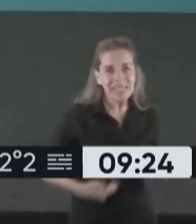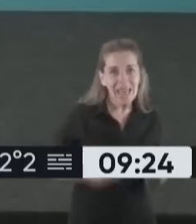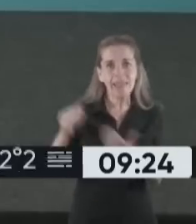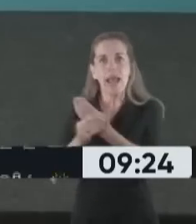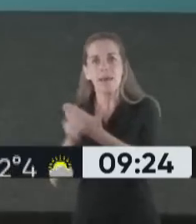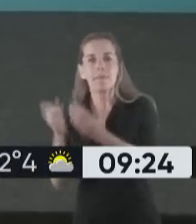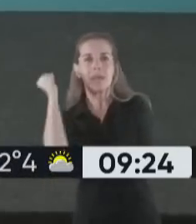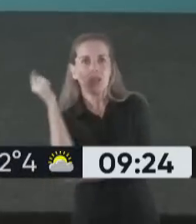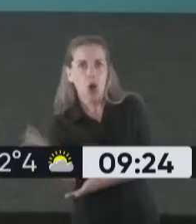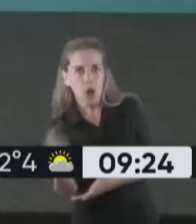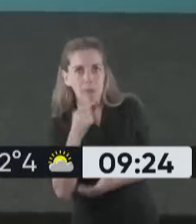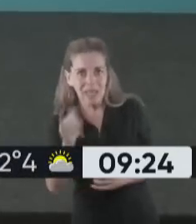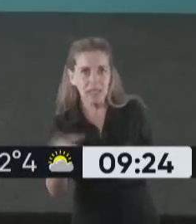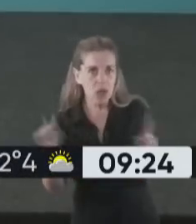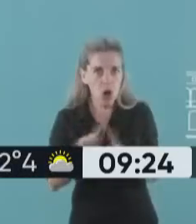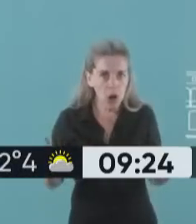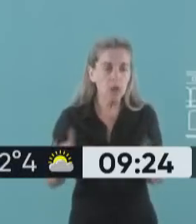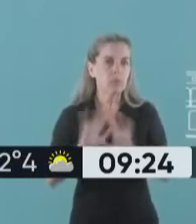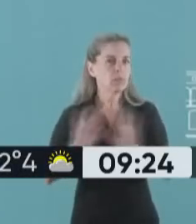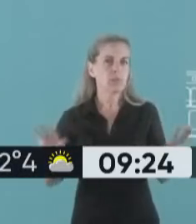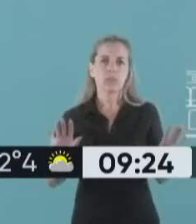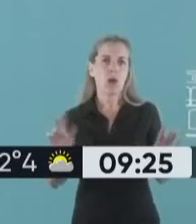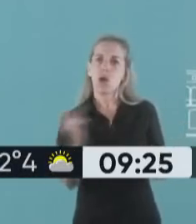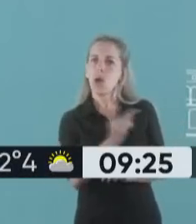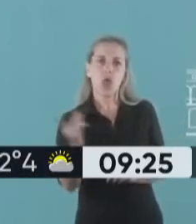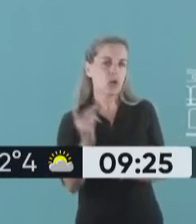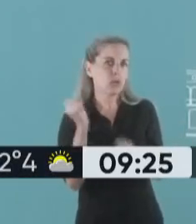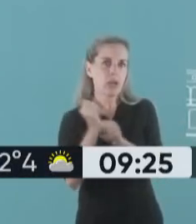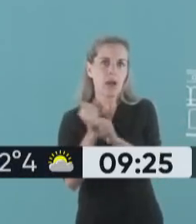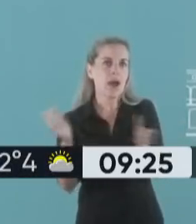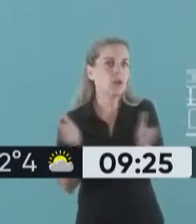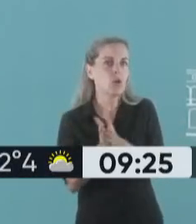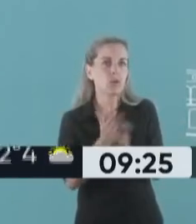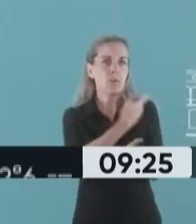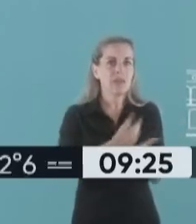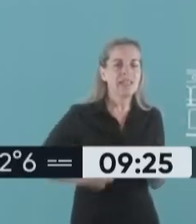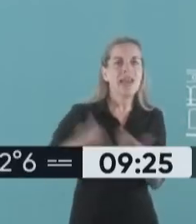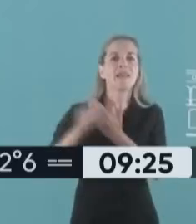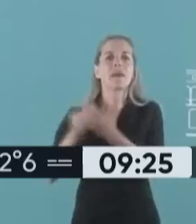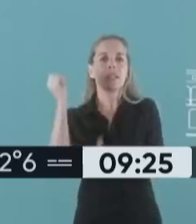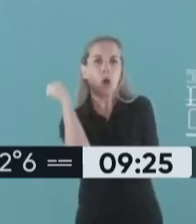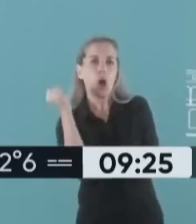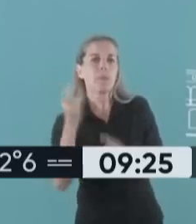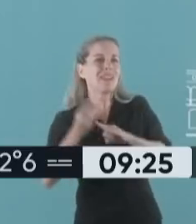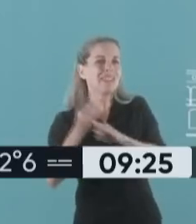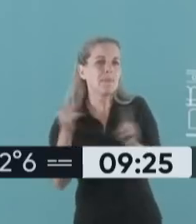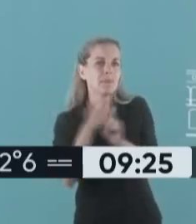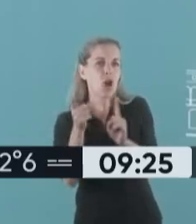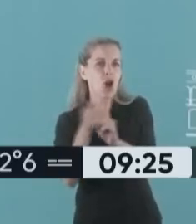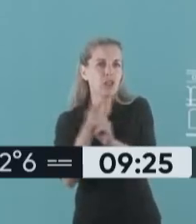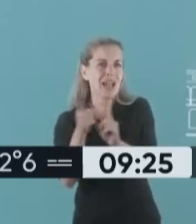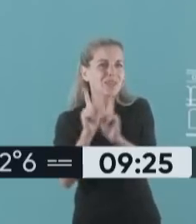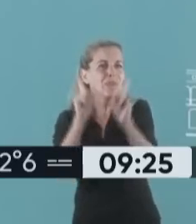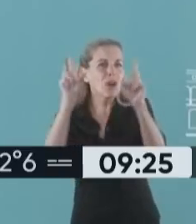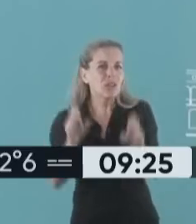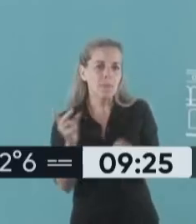reproche. El presidente y el ministro de Economía están trabajando codo a codo, están trabajando juntos, conversan permanentemente sobre este tema y tienen los dos